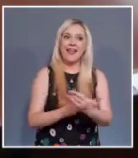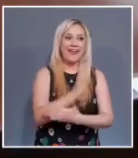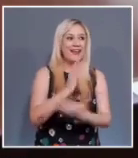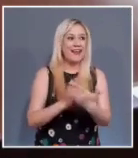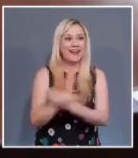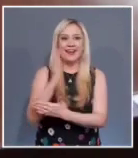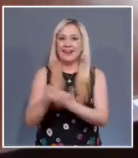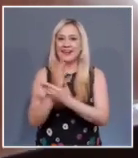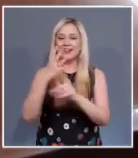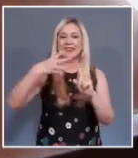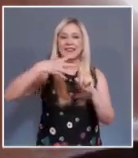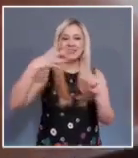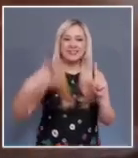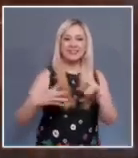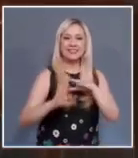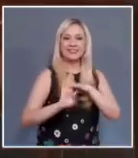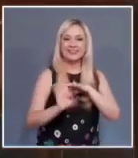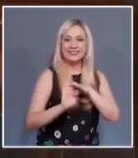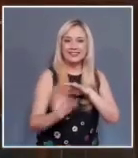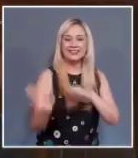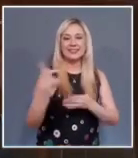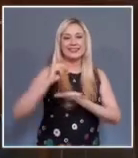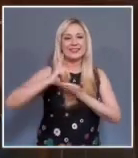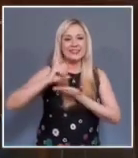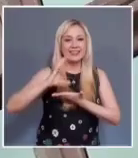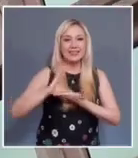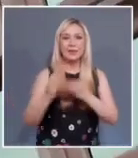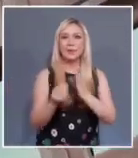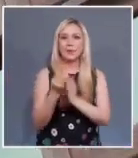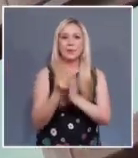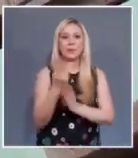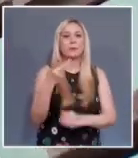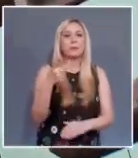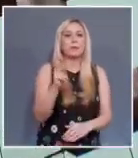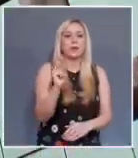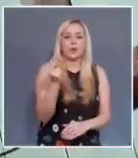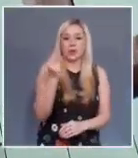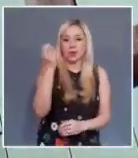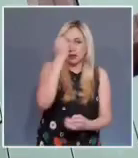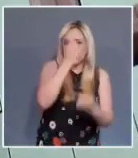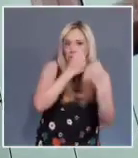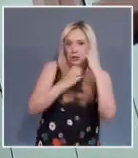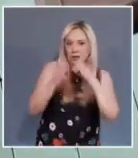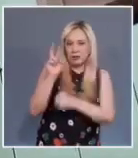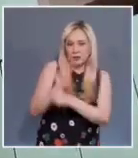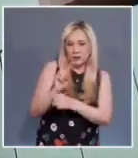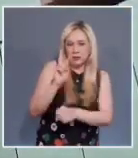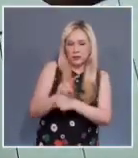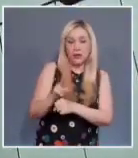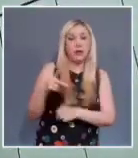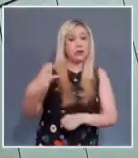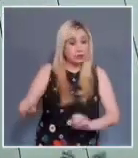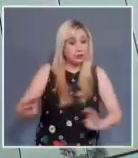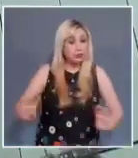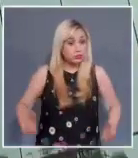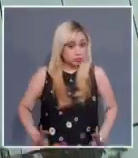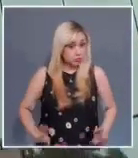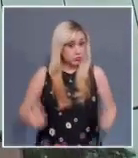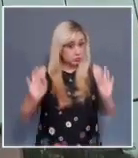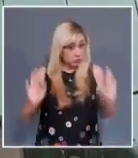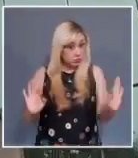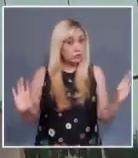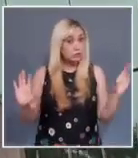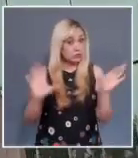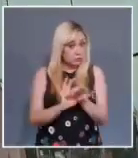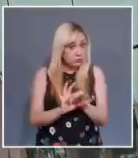nuevas medidas, por lo que se debe evaluar y monitorear que dichas acciones realmente logren una representación